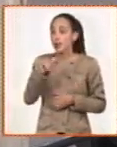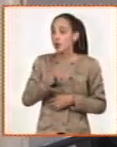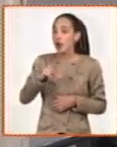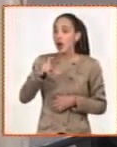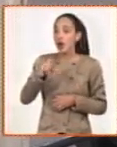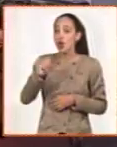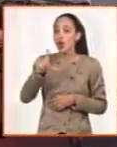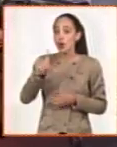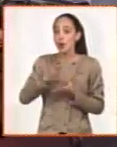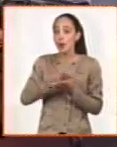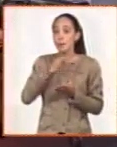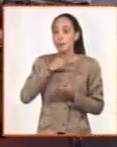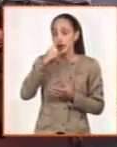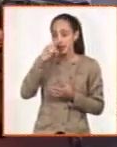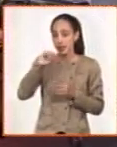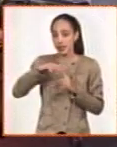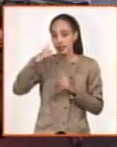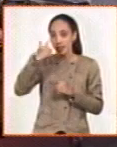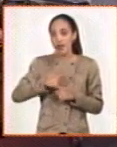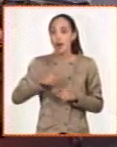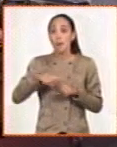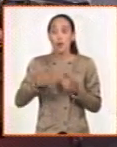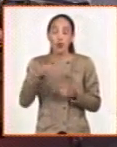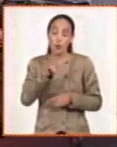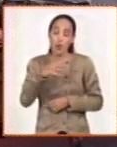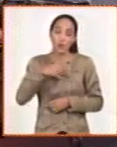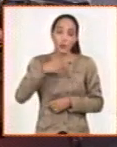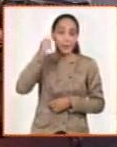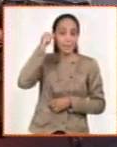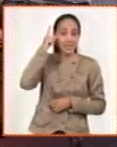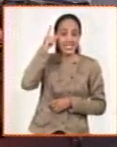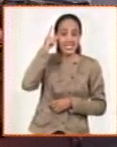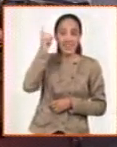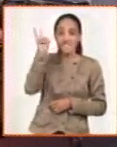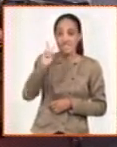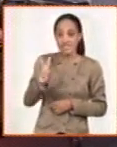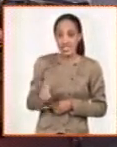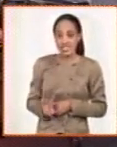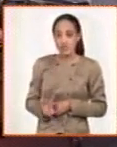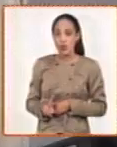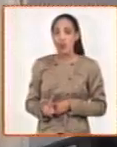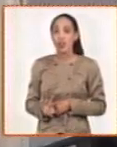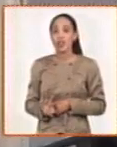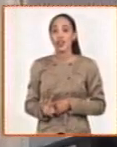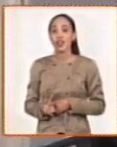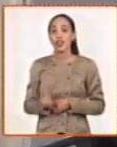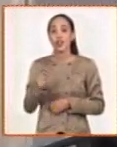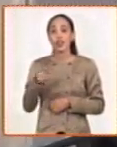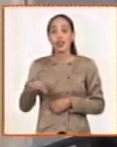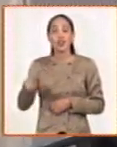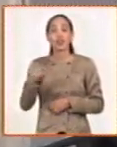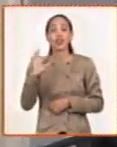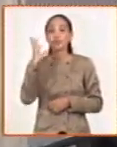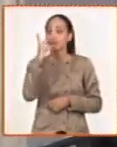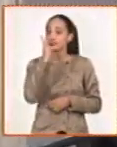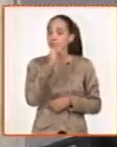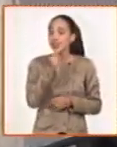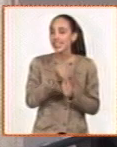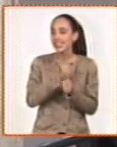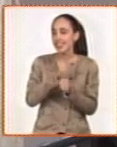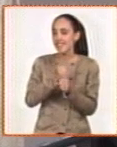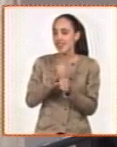experiencia también en Venezuela de estos maravillosos trabajos que